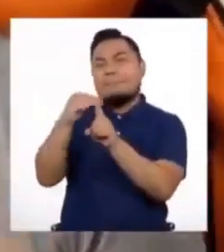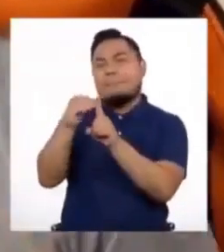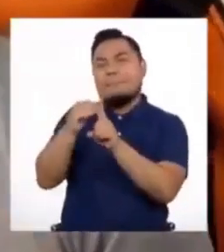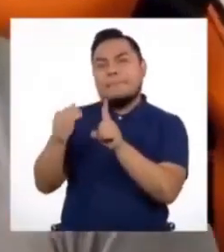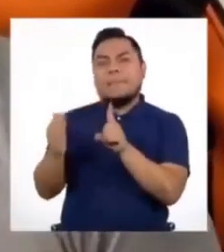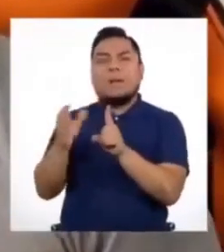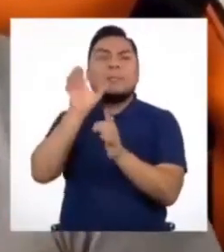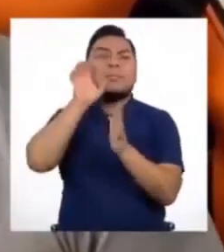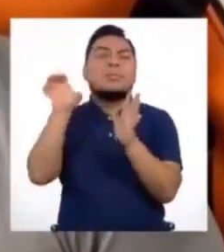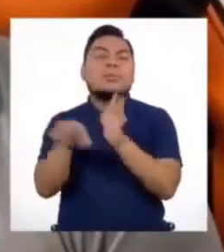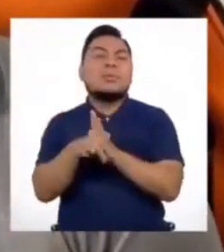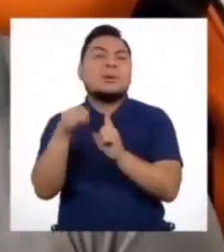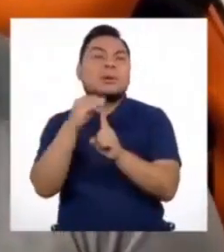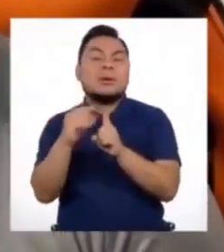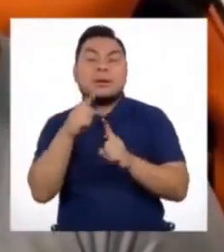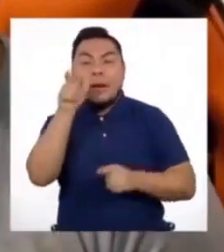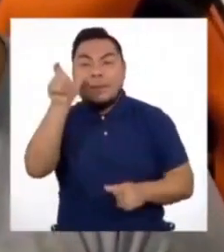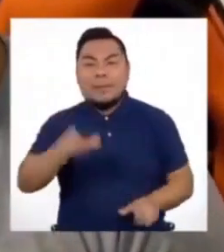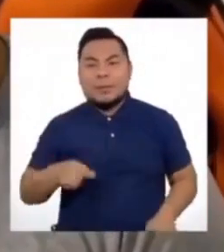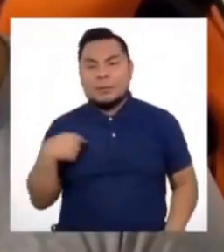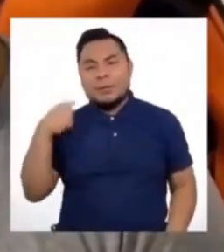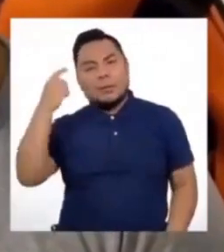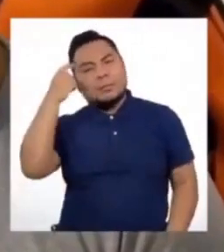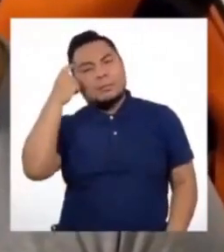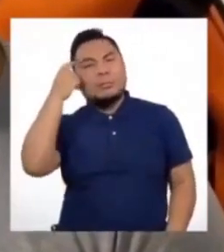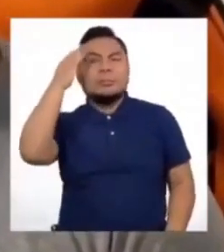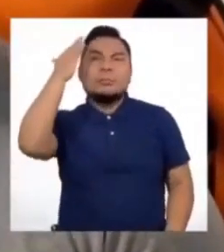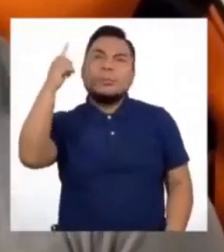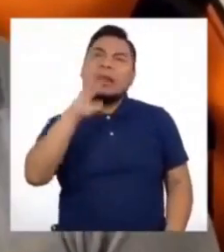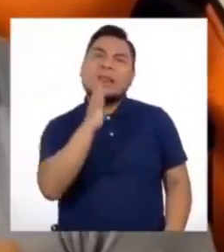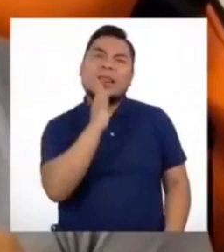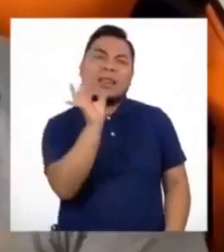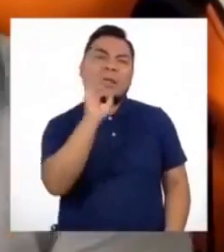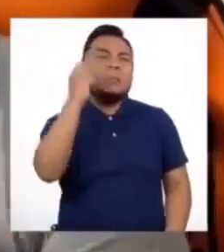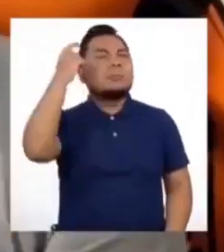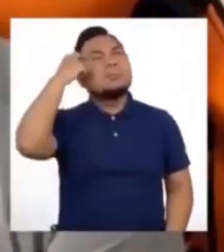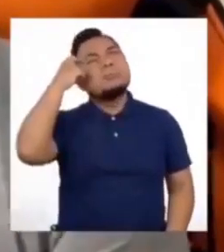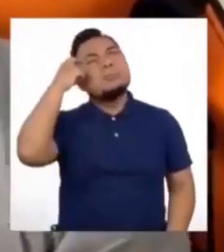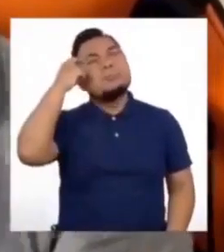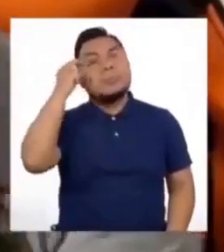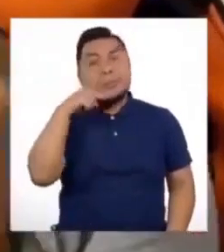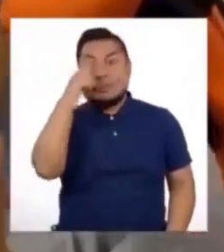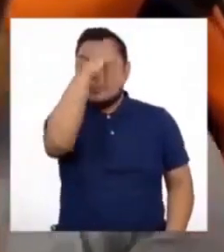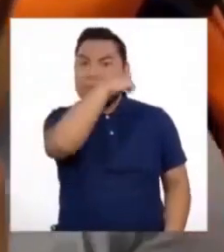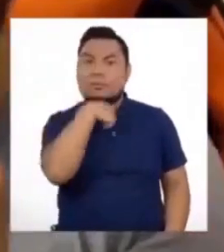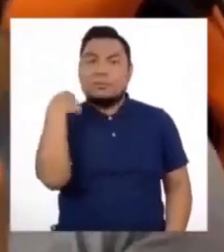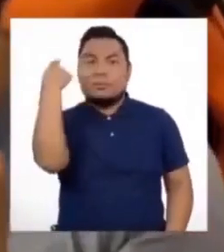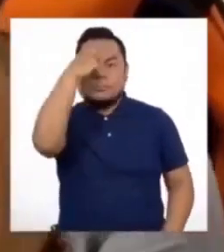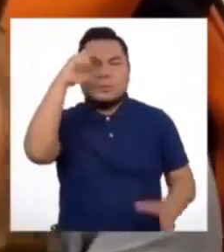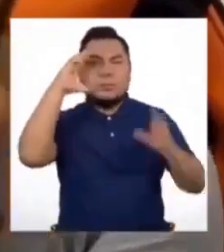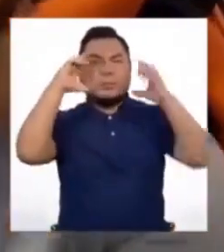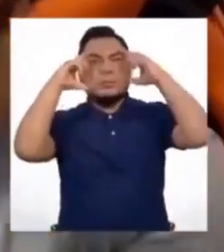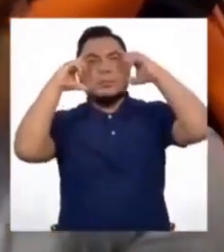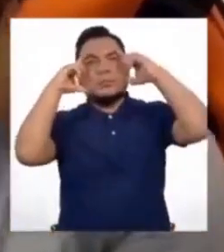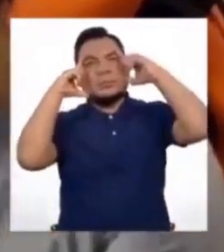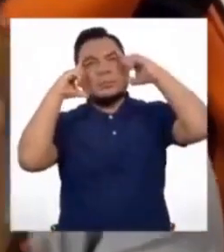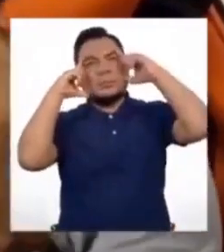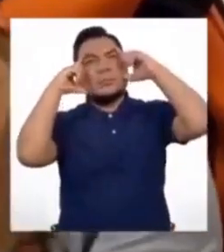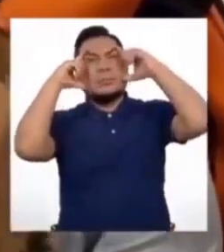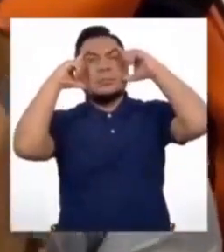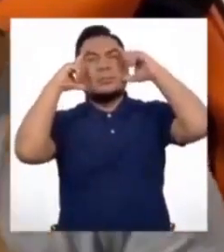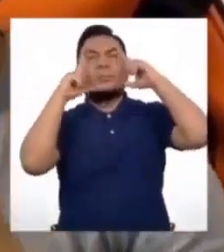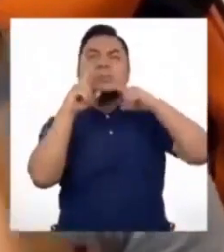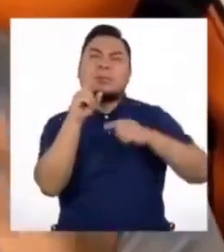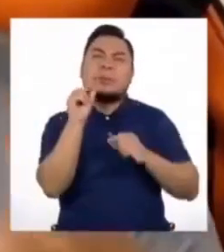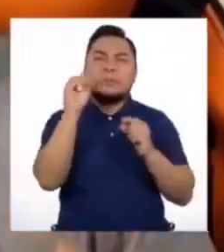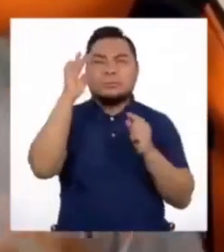Por ejemplo, puede haber algún personaje que está pensando algo sin decir nada, y lograr esa expresión con algunas líneas, moviéndolas un poco más arriba, un